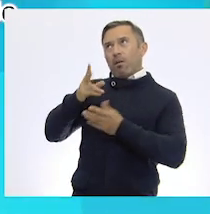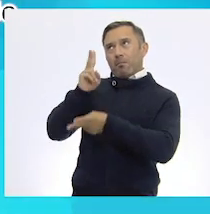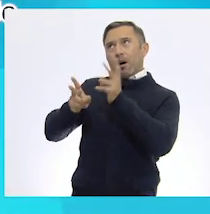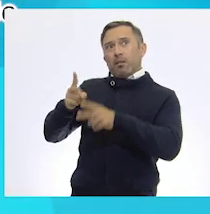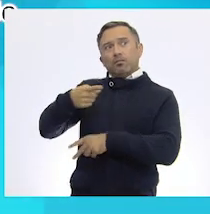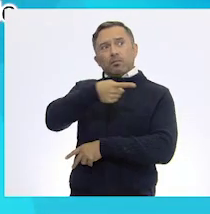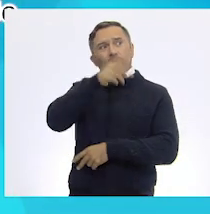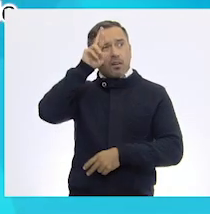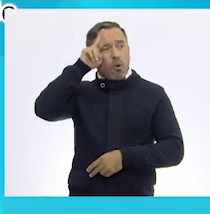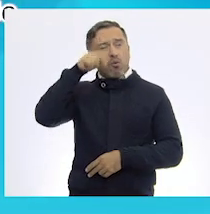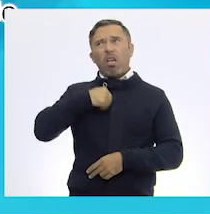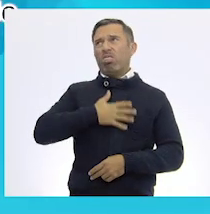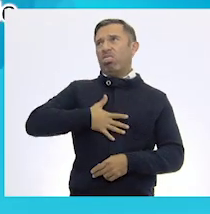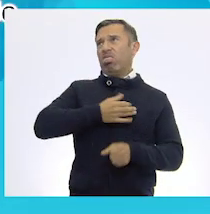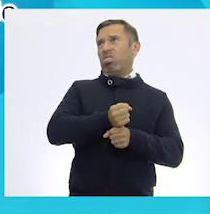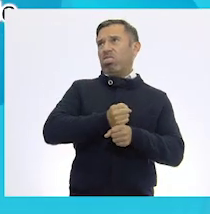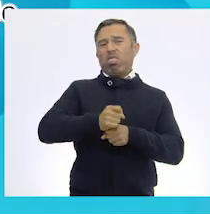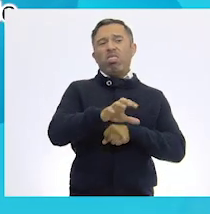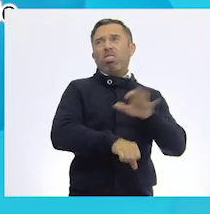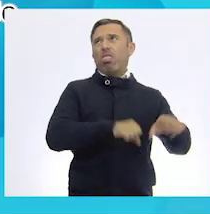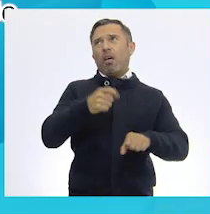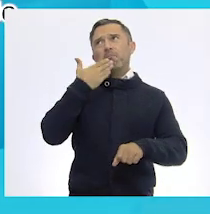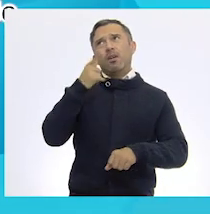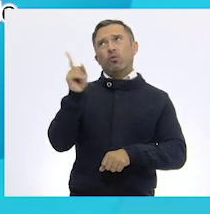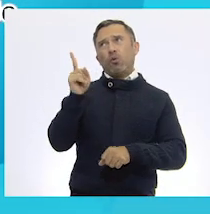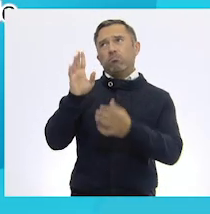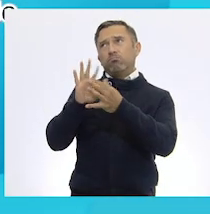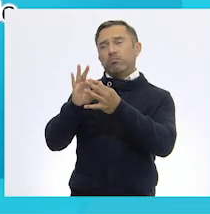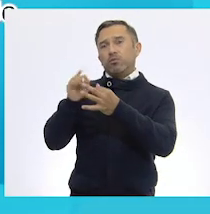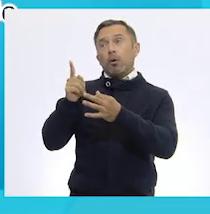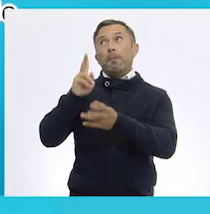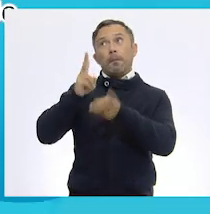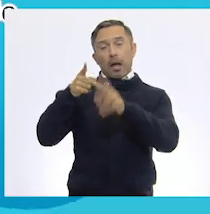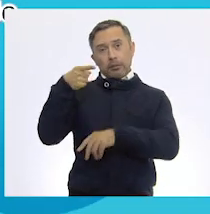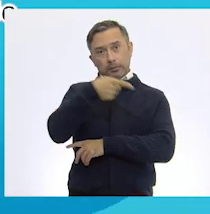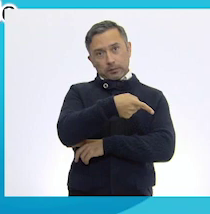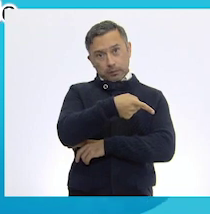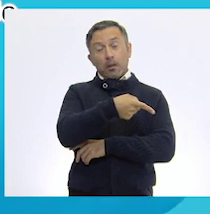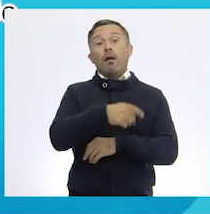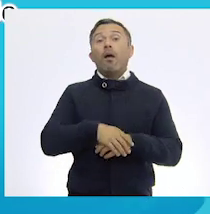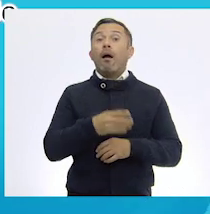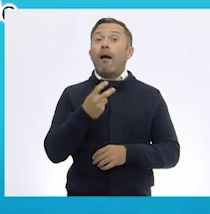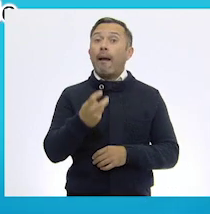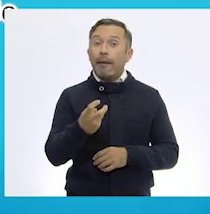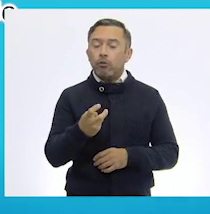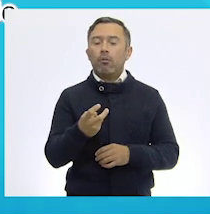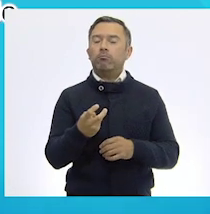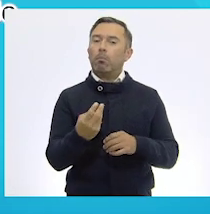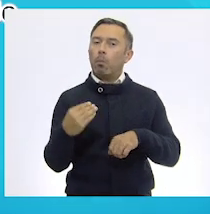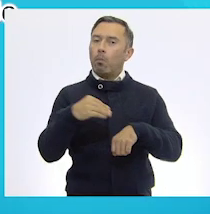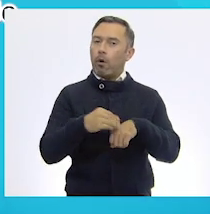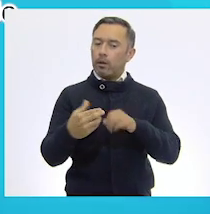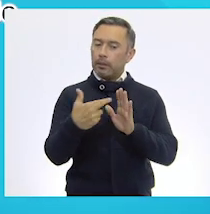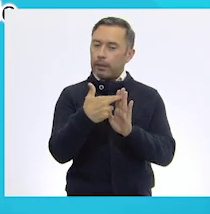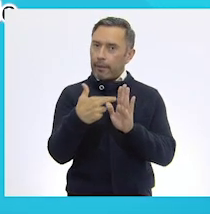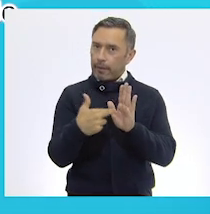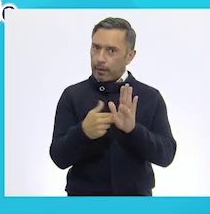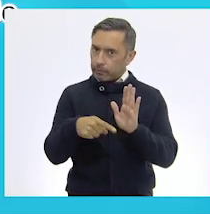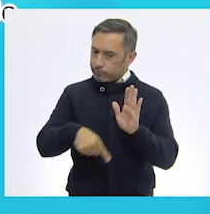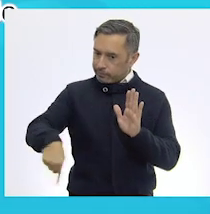él. Así se establecieron y analizaron las reglas de convivencia del grupo y